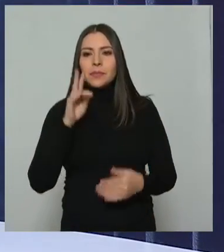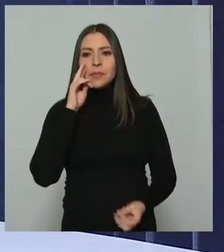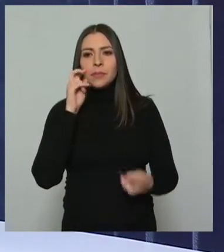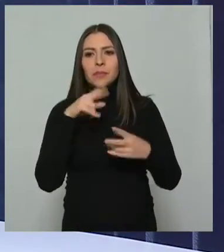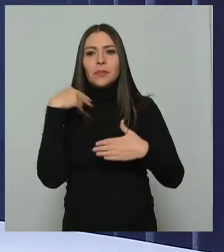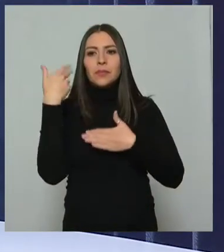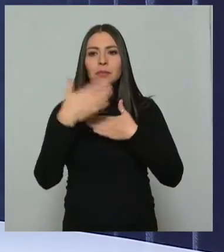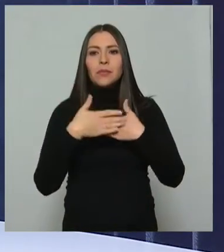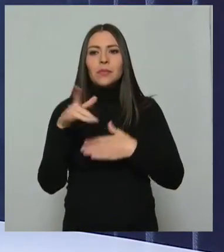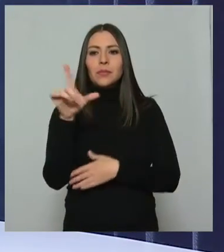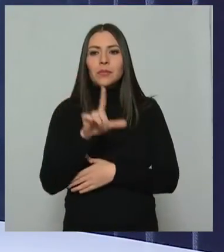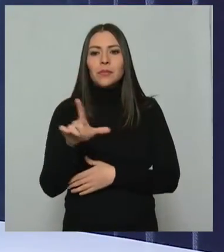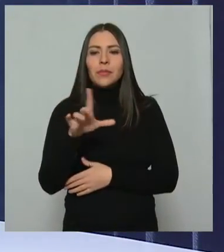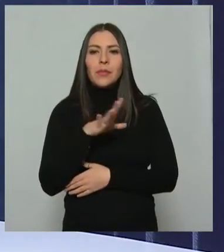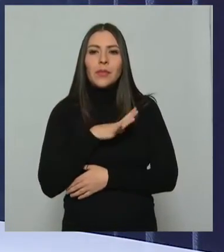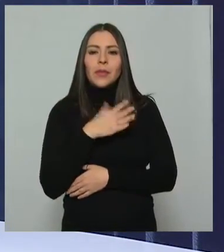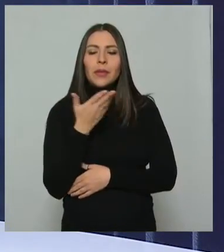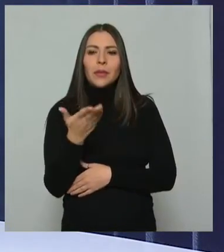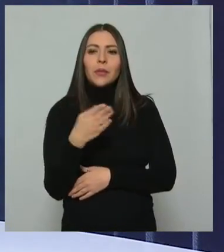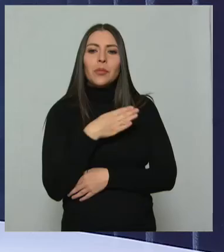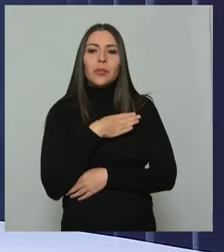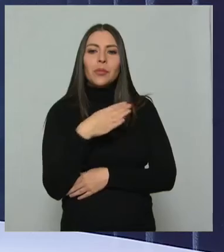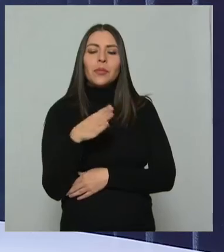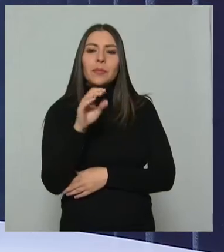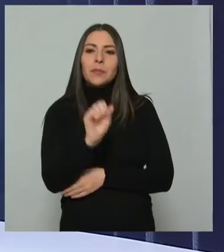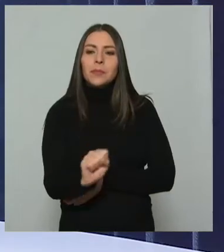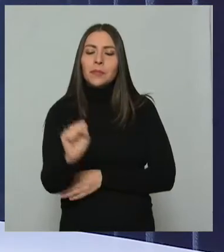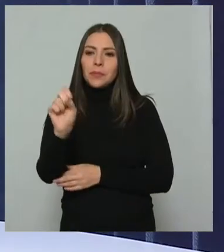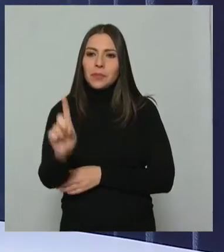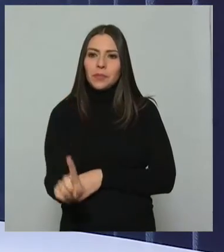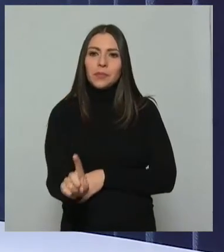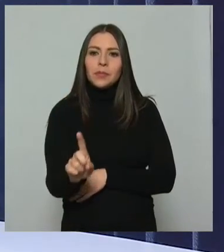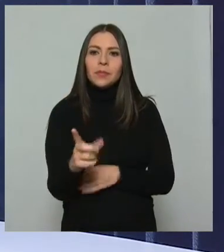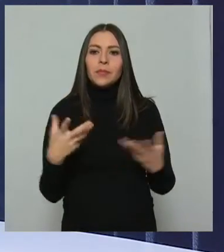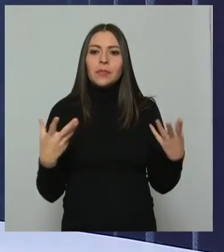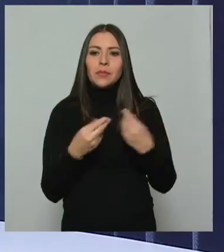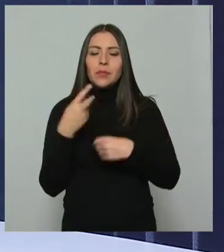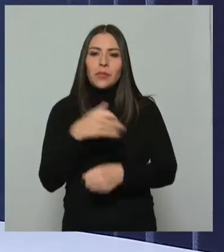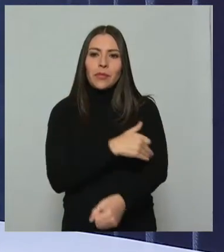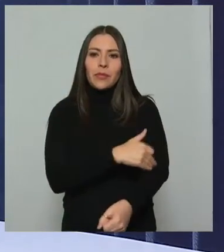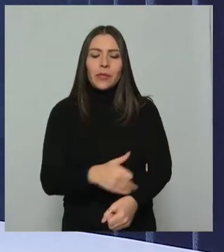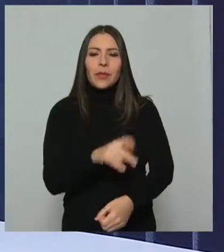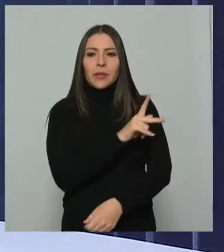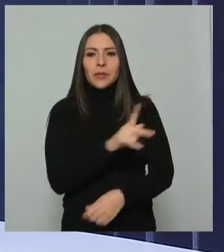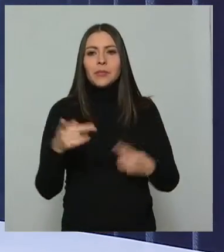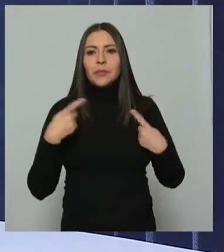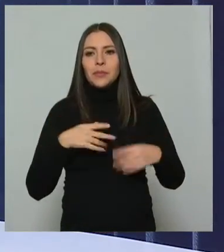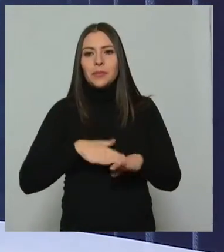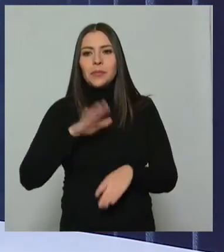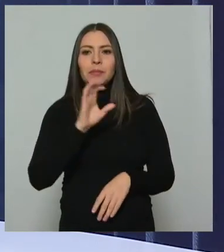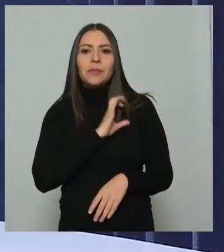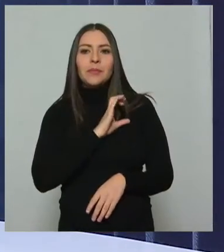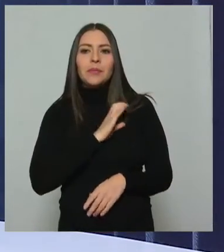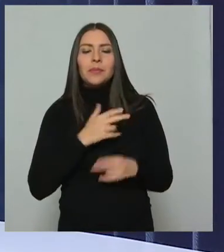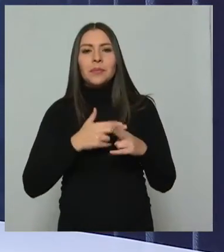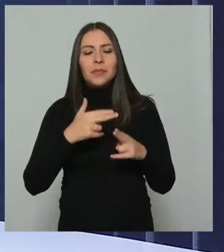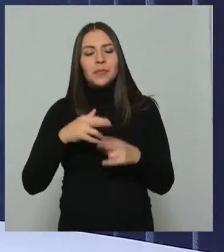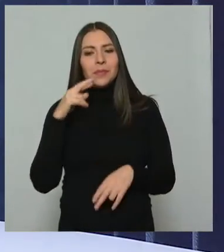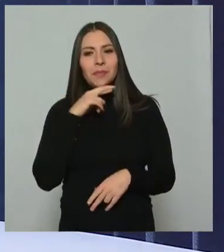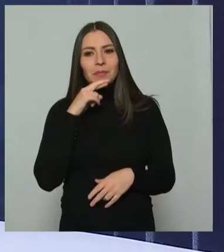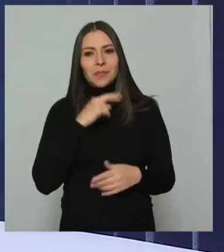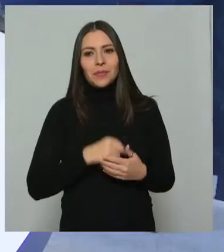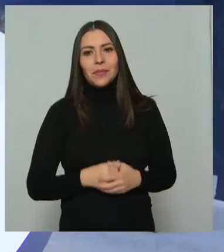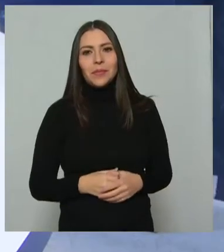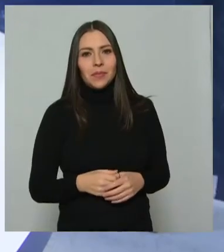próximo lunes. Que tenga un espléndido fin de semana al lado de su familia y de los seres que más lo aman. Hasta pronto.